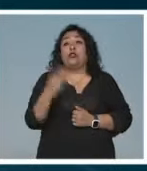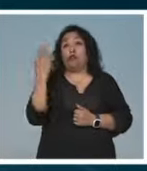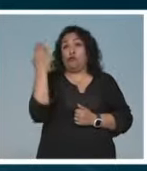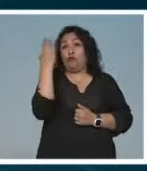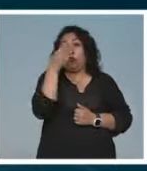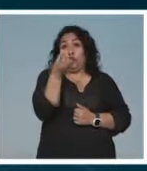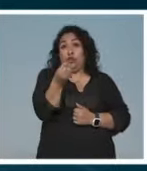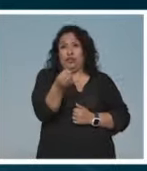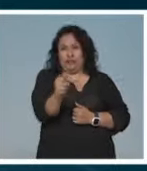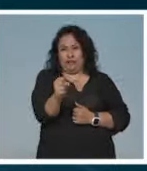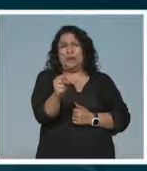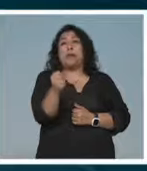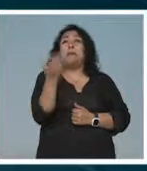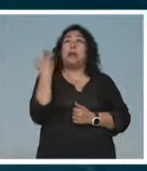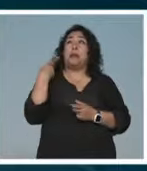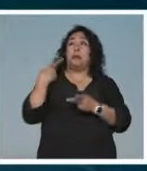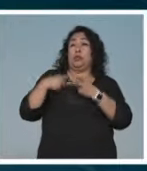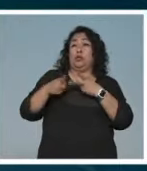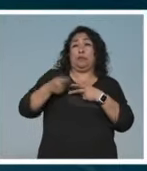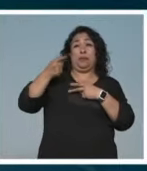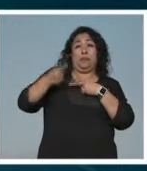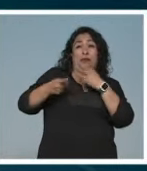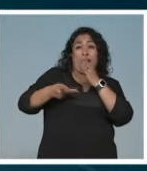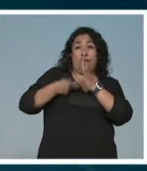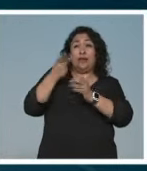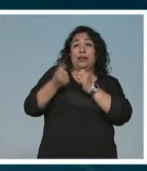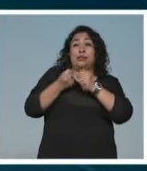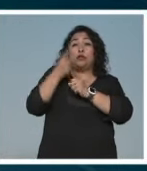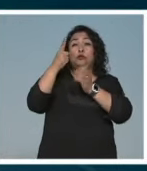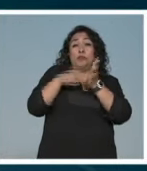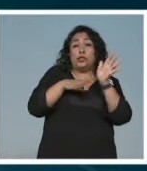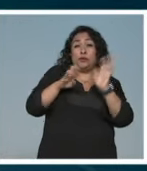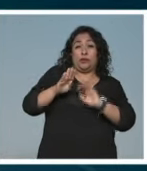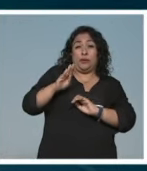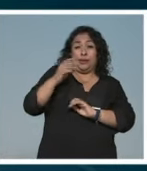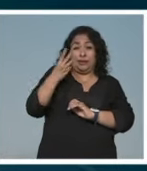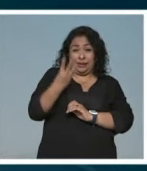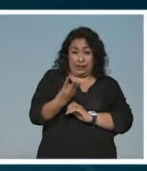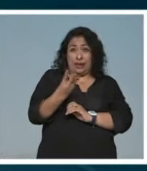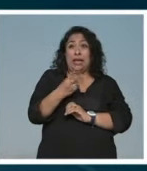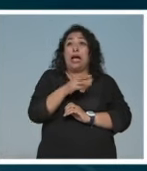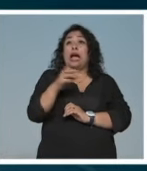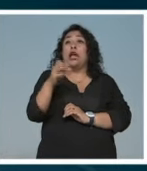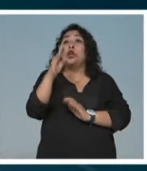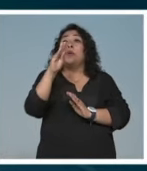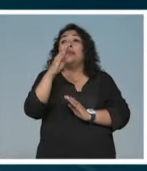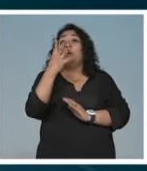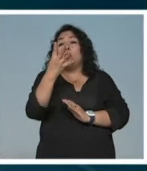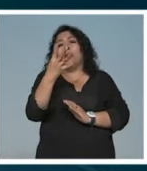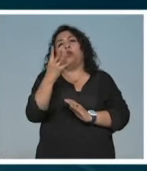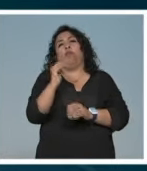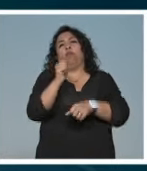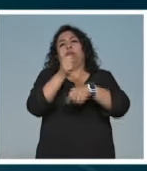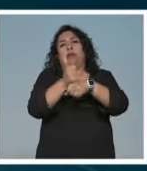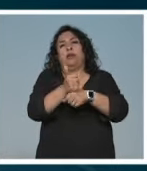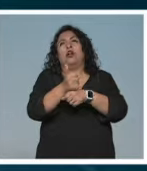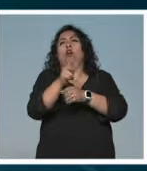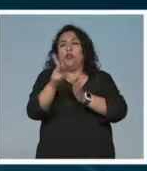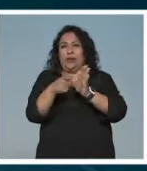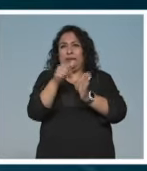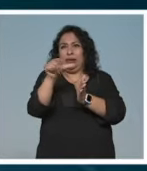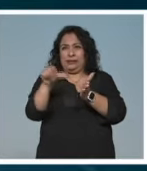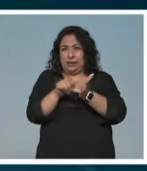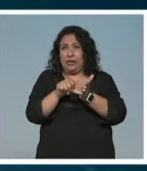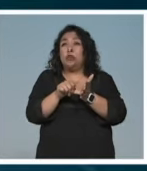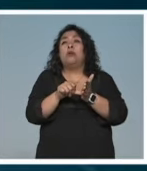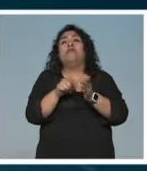Fotoseptiembre, que empezó su primera edición en 1993 y a partir del 94 que se crea el centro, pues lo retoma,